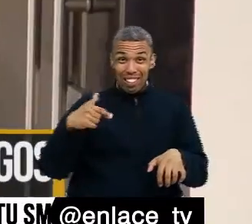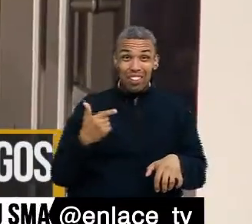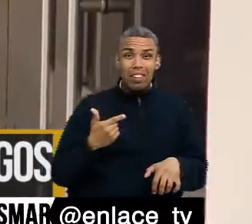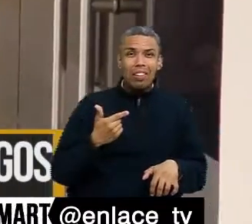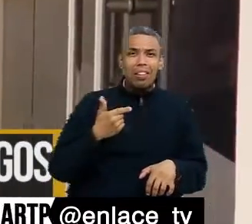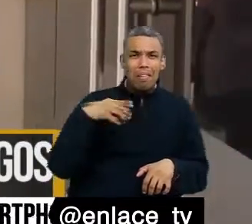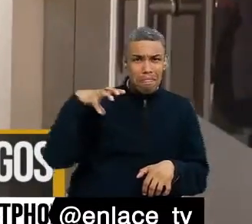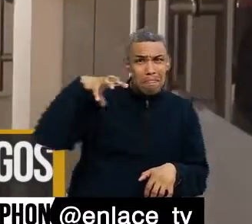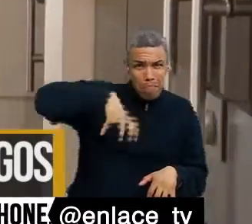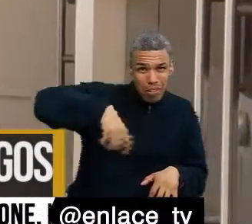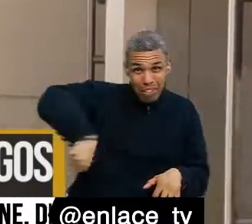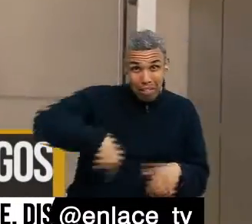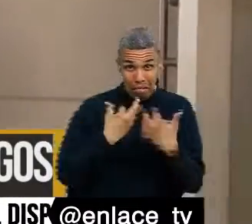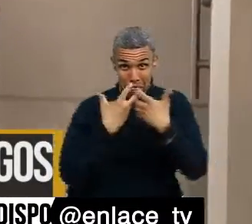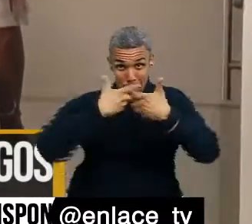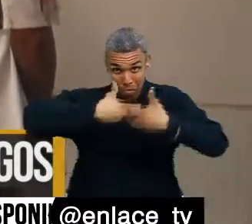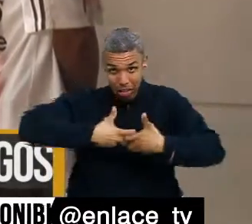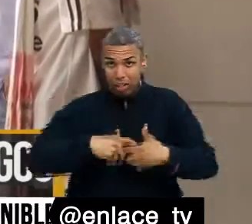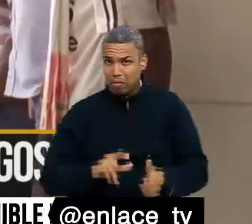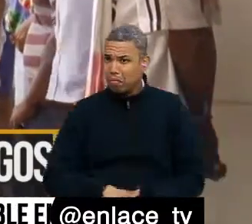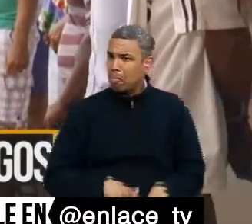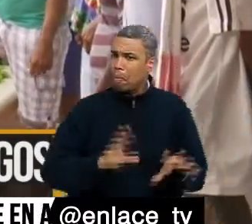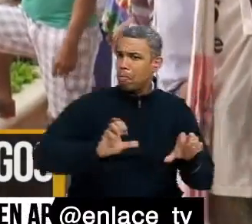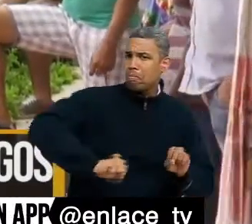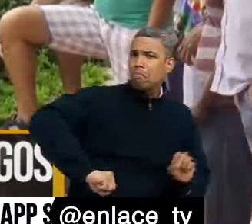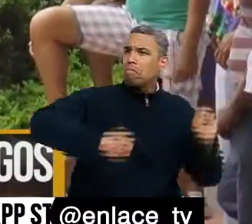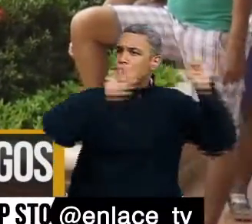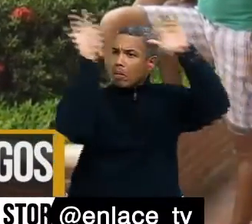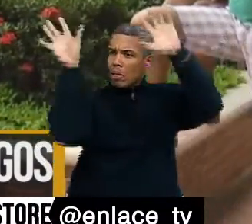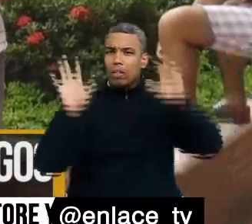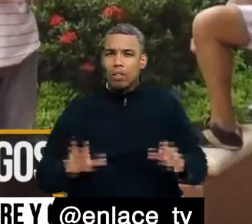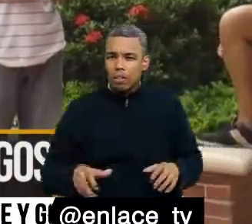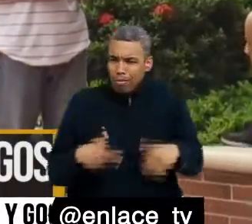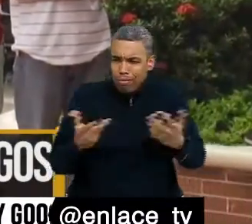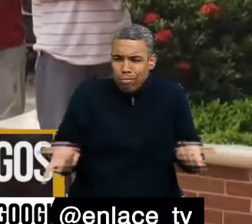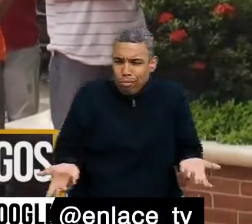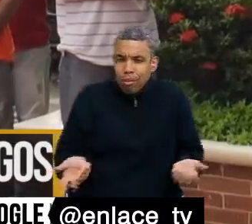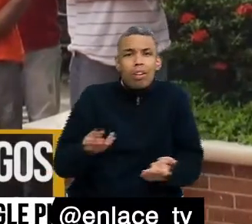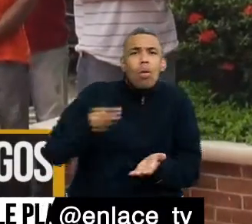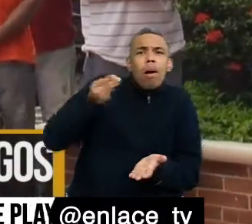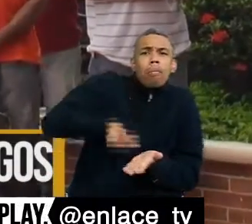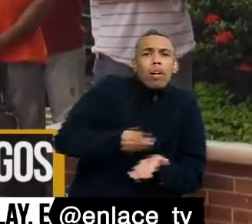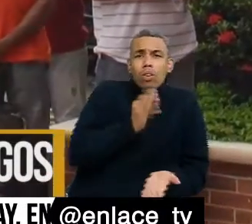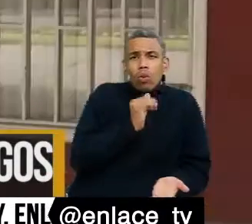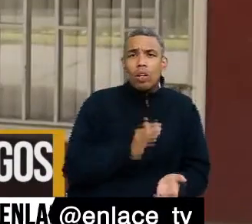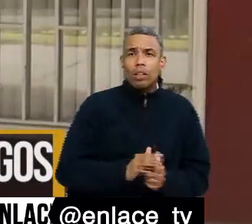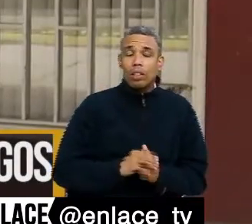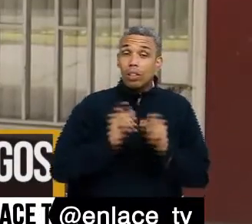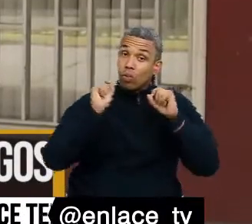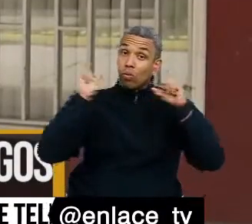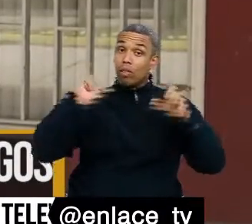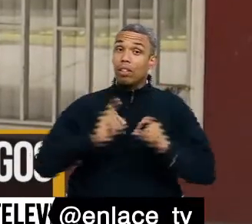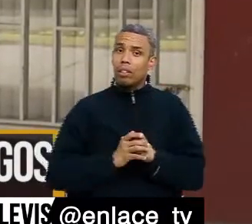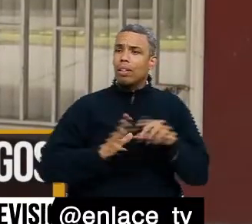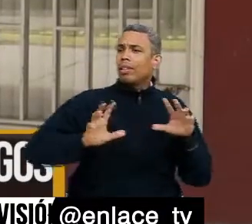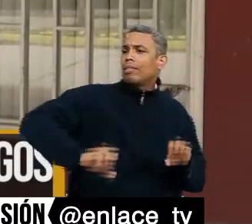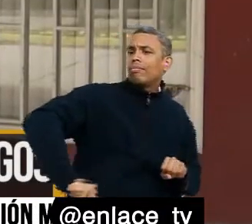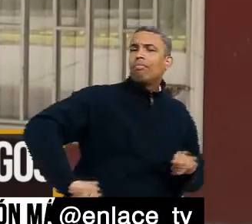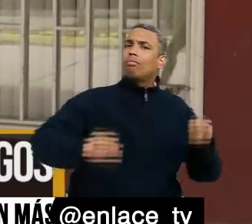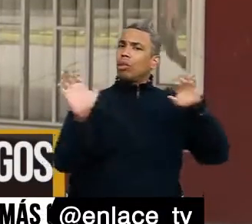sitio que actualmente estaba funcionando, ya no. Nos encontramos con la gran sorpresa de que ya se mudaron para otra